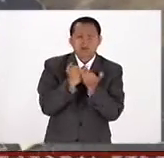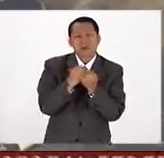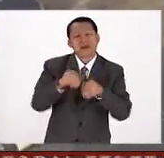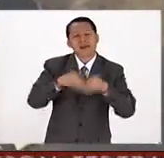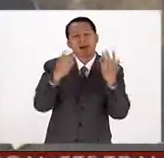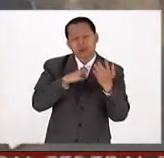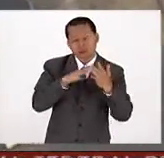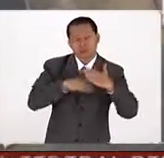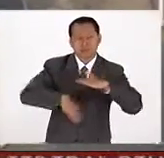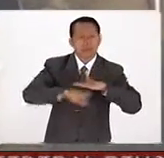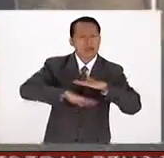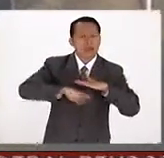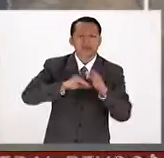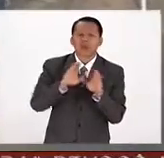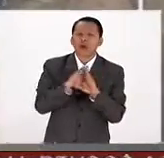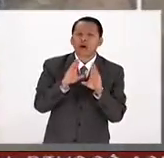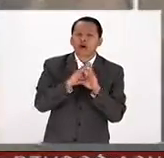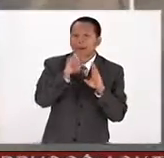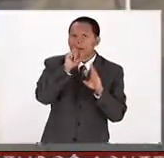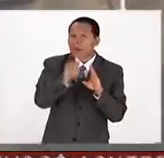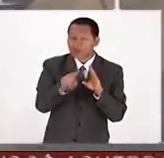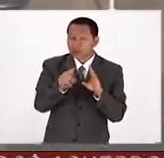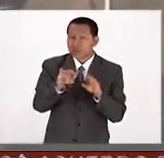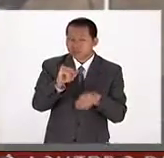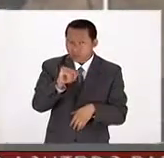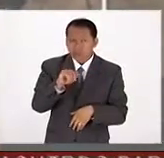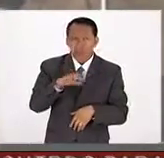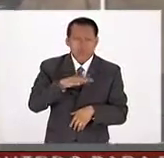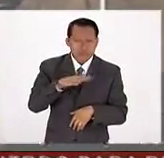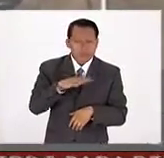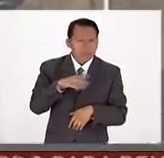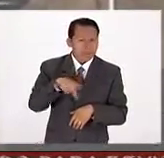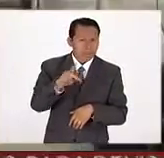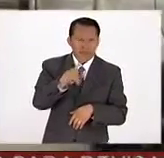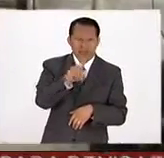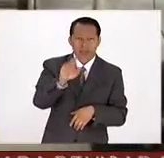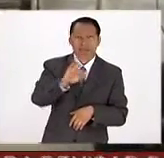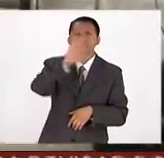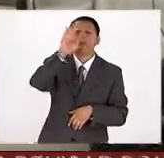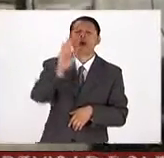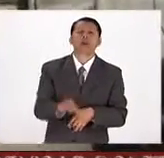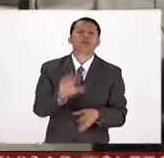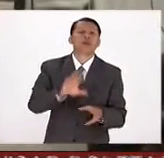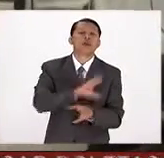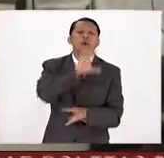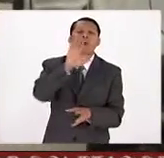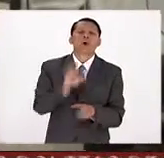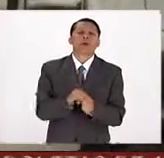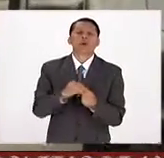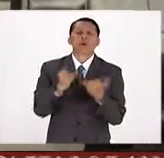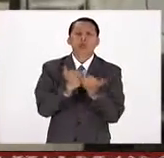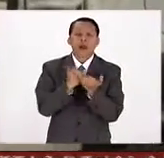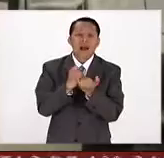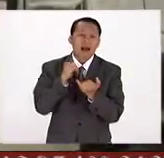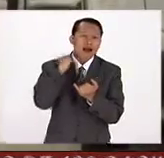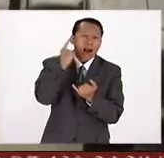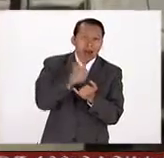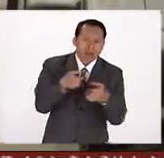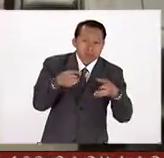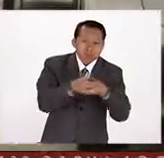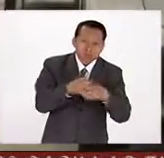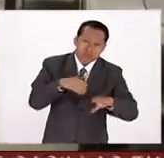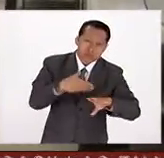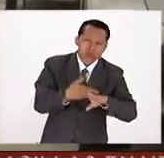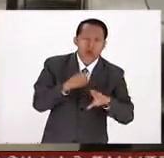un sustento fundamentalista, pero no está al 100% ni comprobado, ni podríamos hablar en este momento de que el